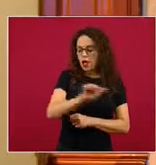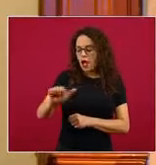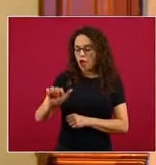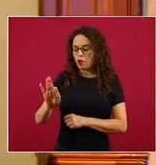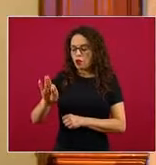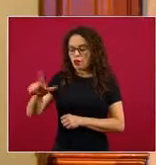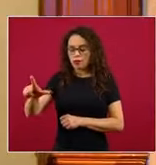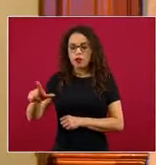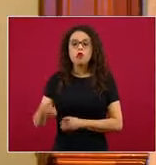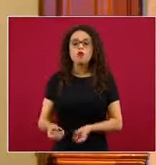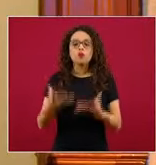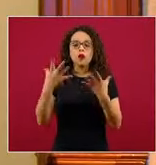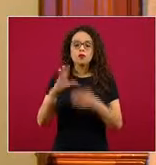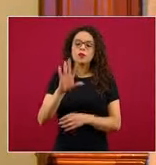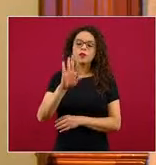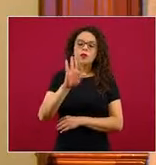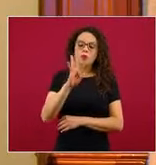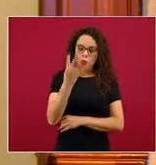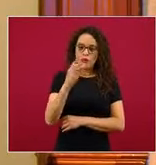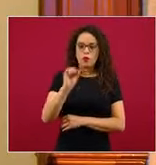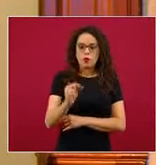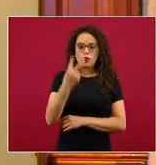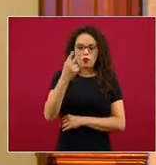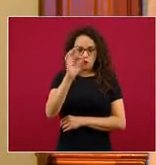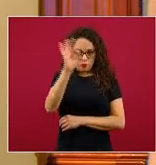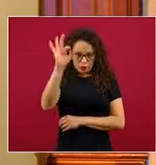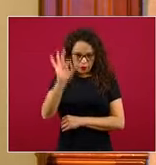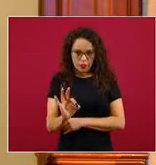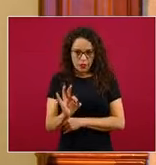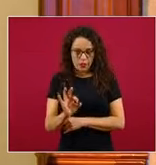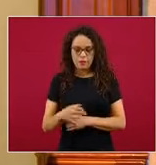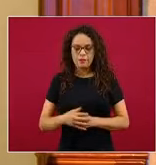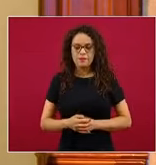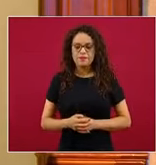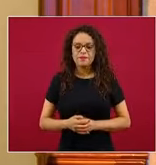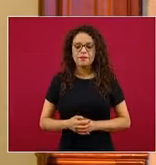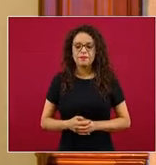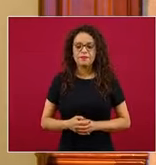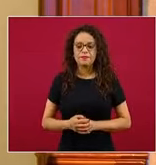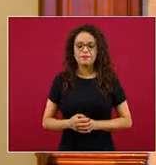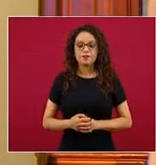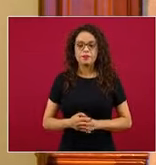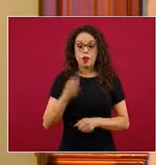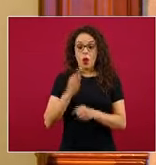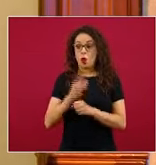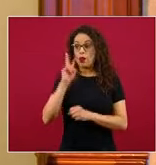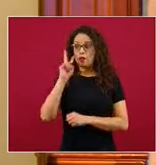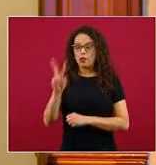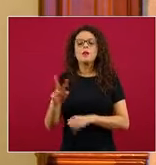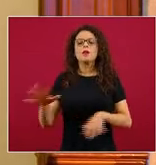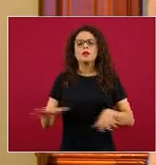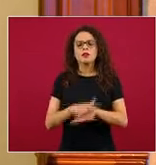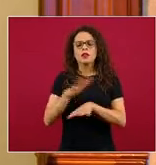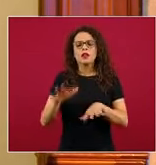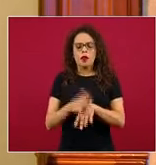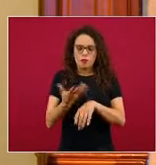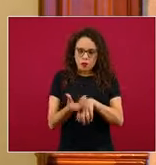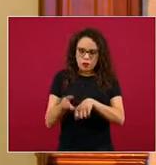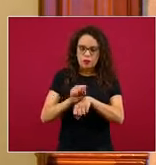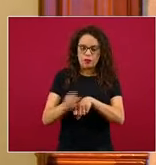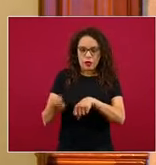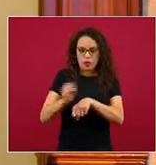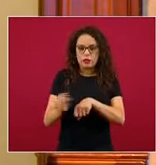en un 4.2%. Si vemos la siguiente diapositiva, veremos ahora el cambio semanal para las